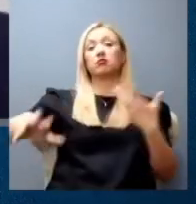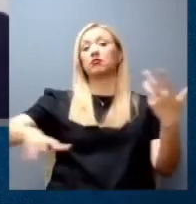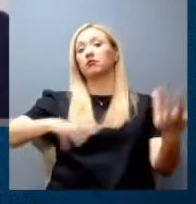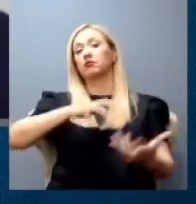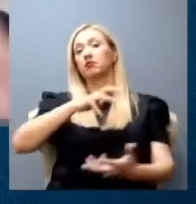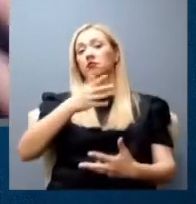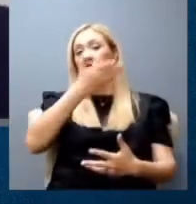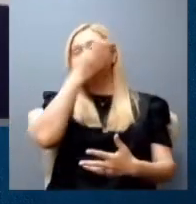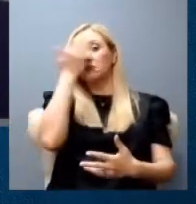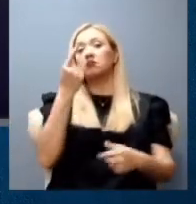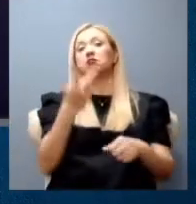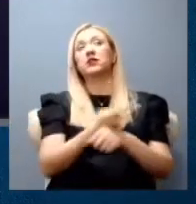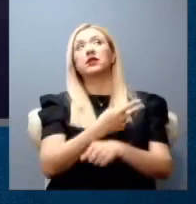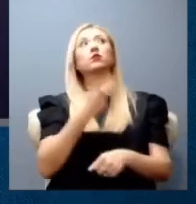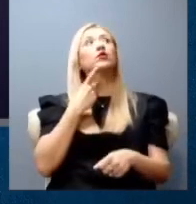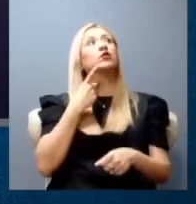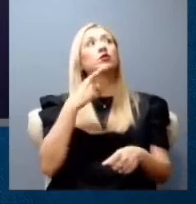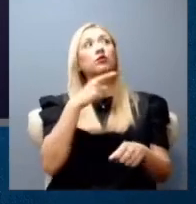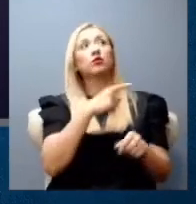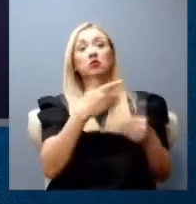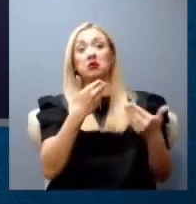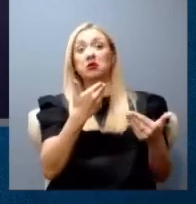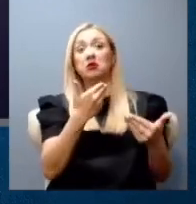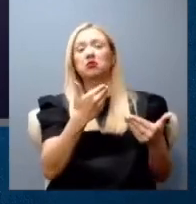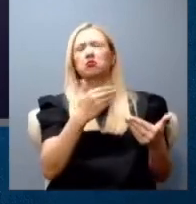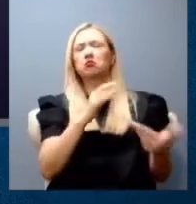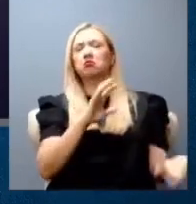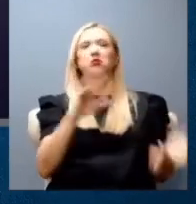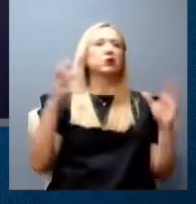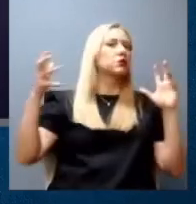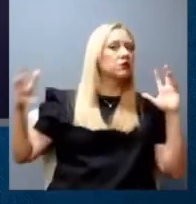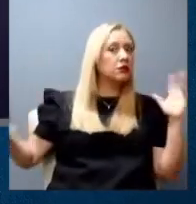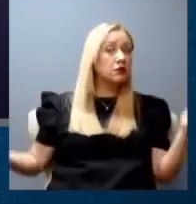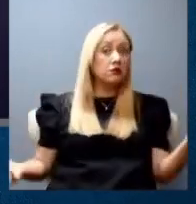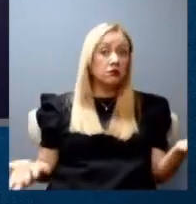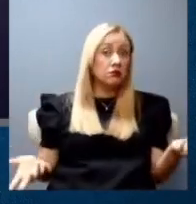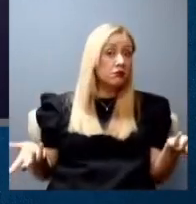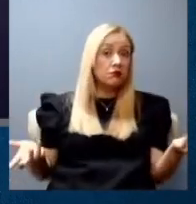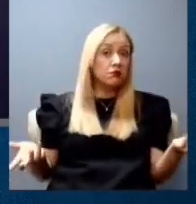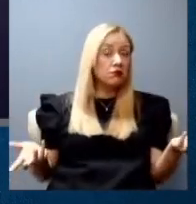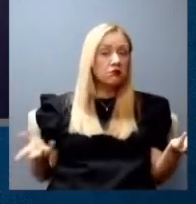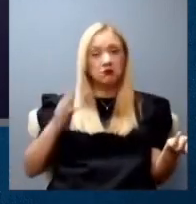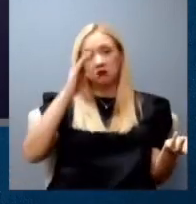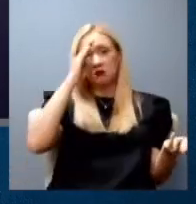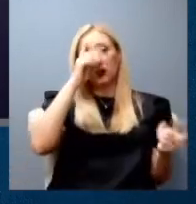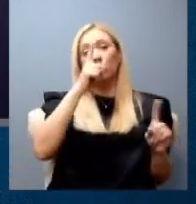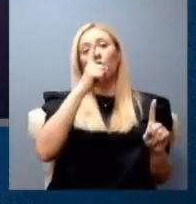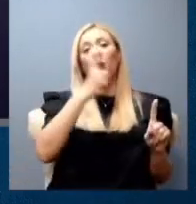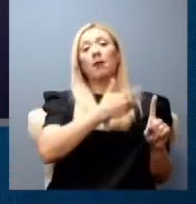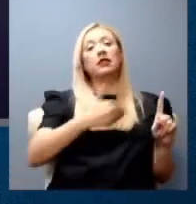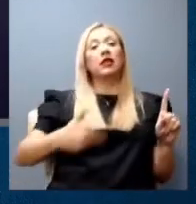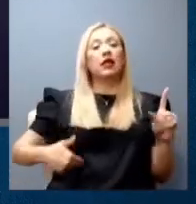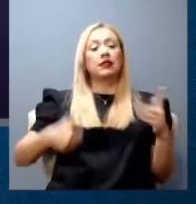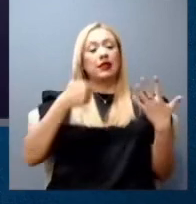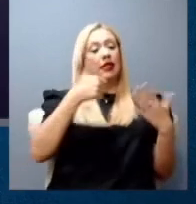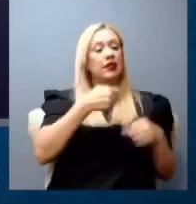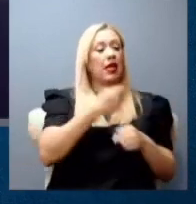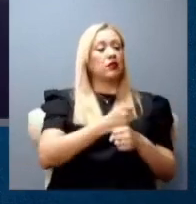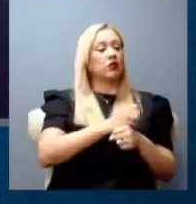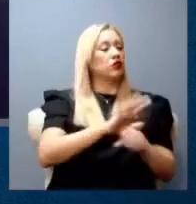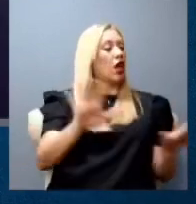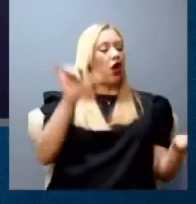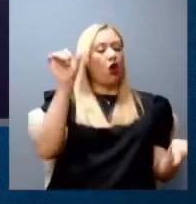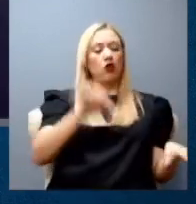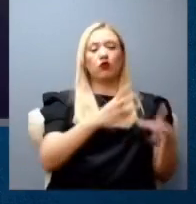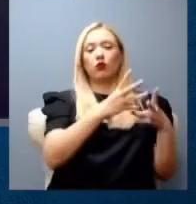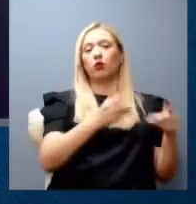cálculo político, pero creo que se debe pensar así, que muy probablemente durará más de un gobierno, un sexenio, y que así deberíamos, así